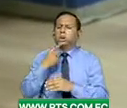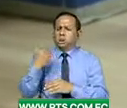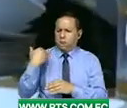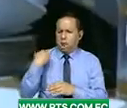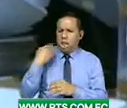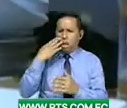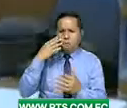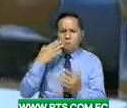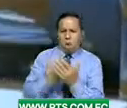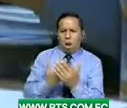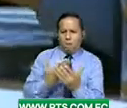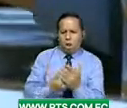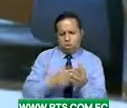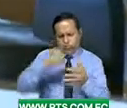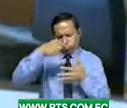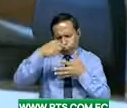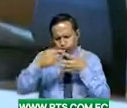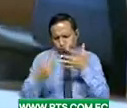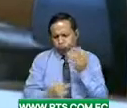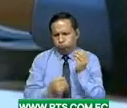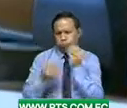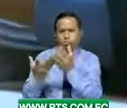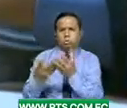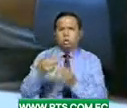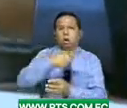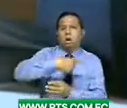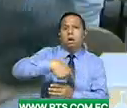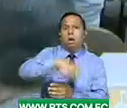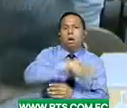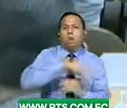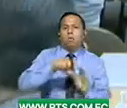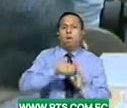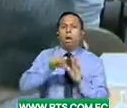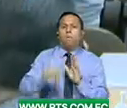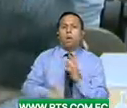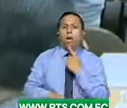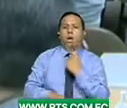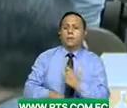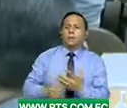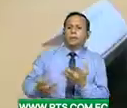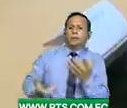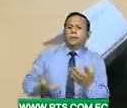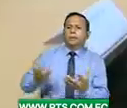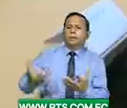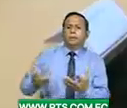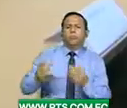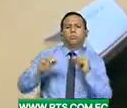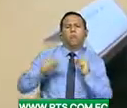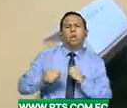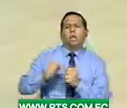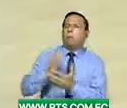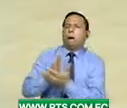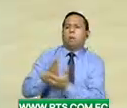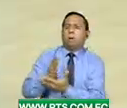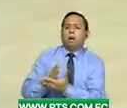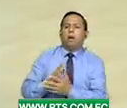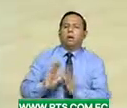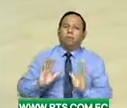contundentes, por lo que las defensas técnicas no les habría quedado otra opción que plantear la nulidad. Informó Javier Rosero.